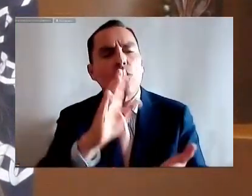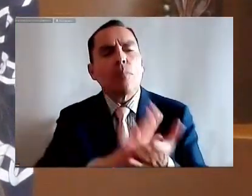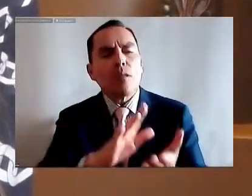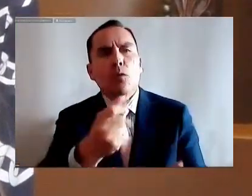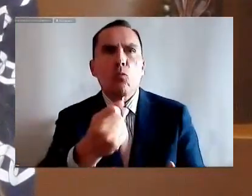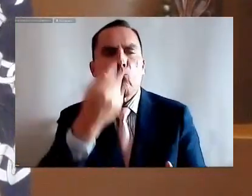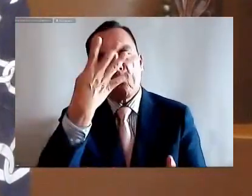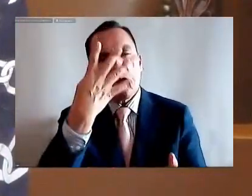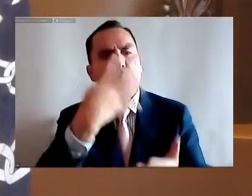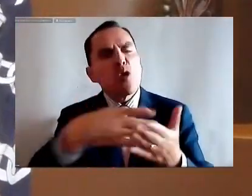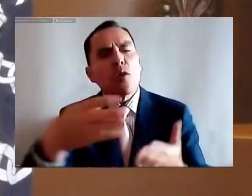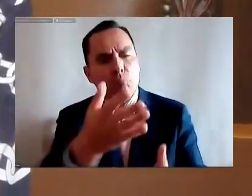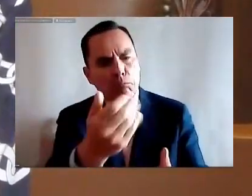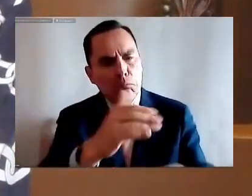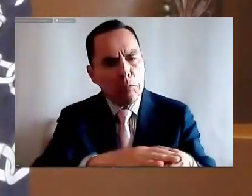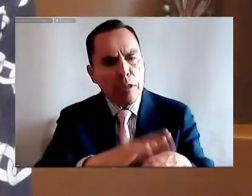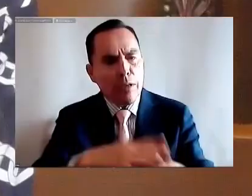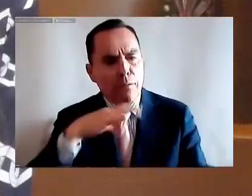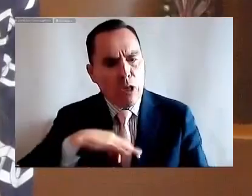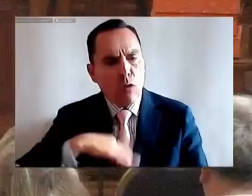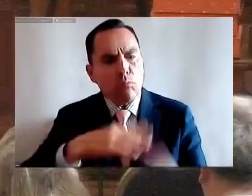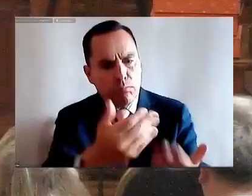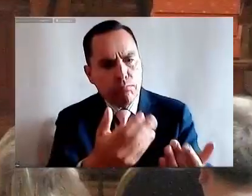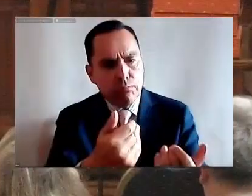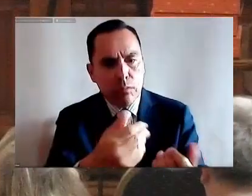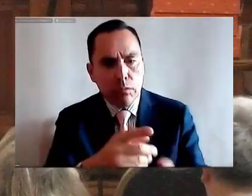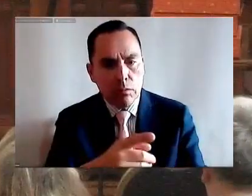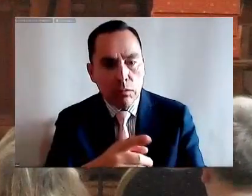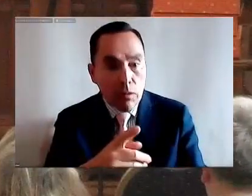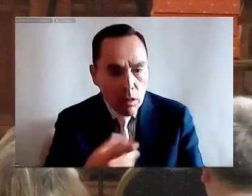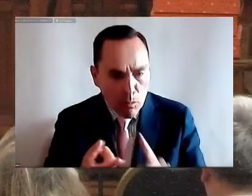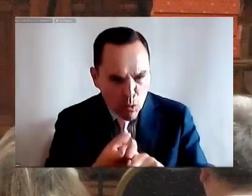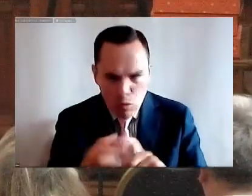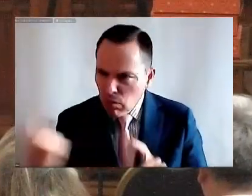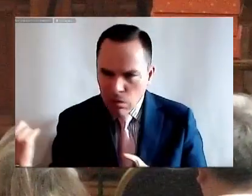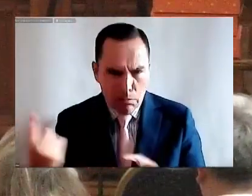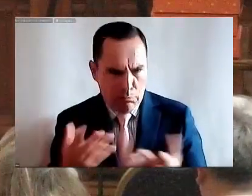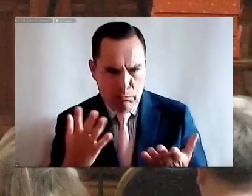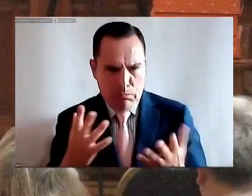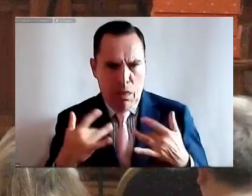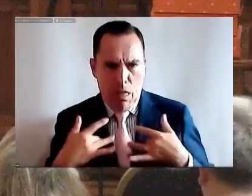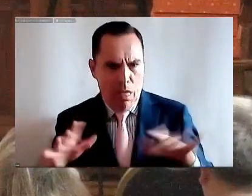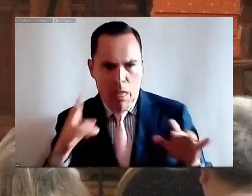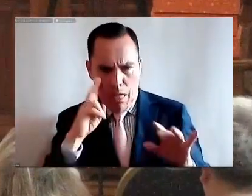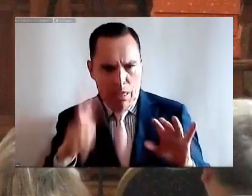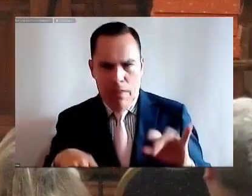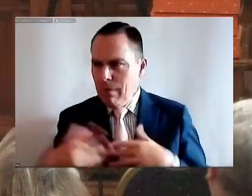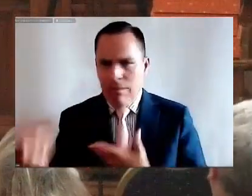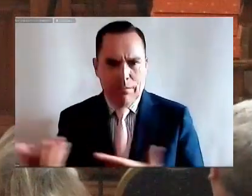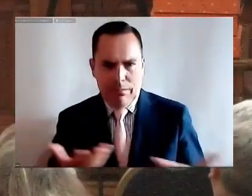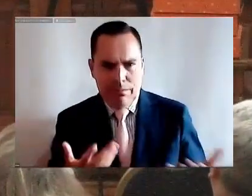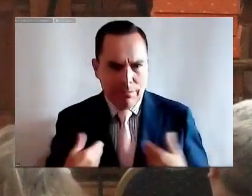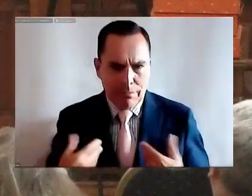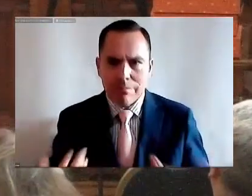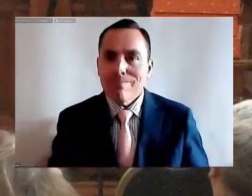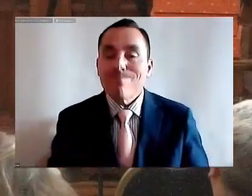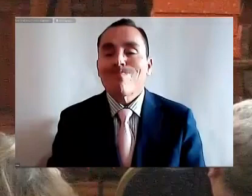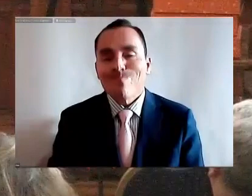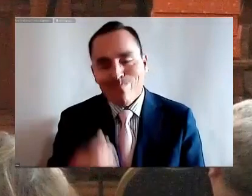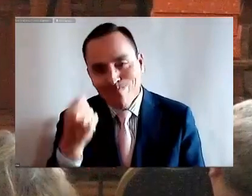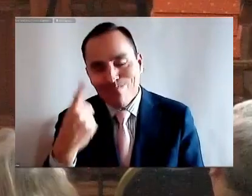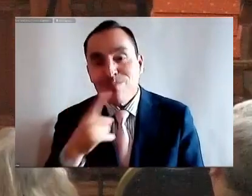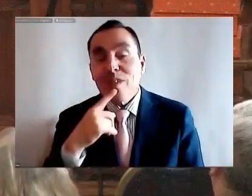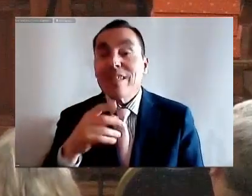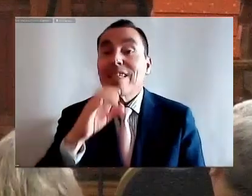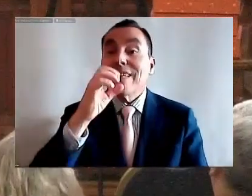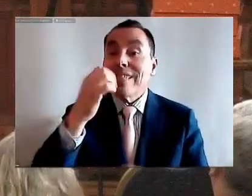del artículo 150, en el informe abordamos varios de ellos, porque el estatuto del artículo 150